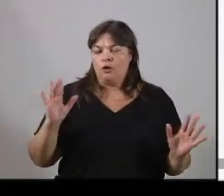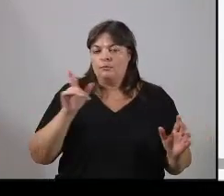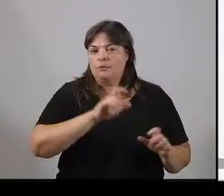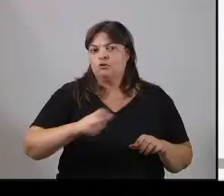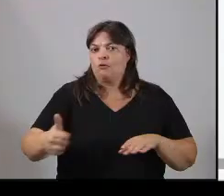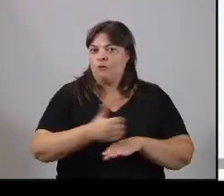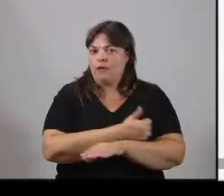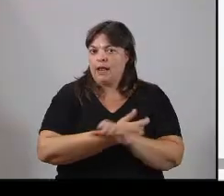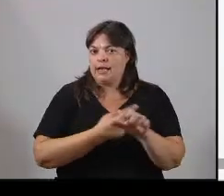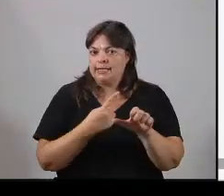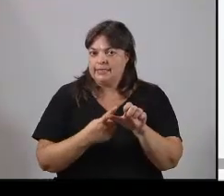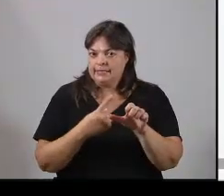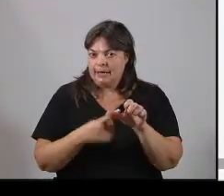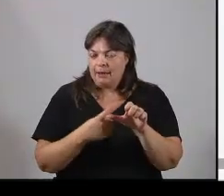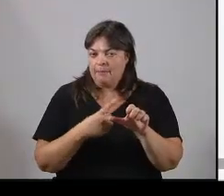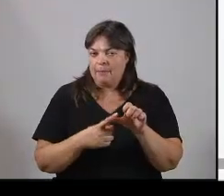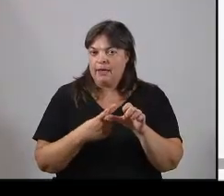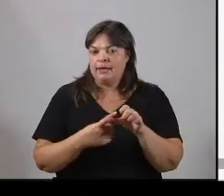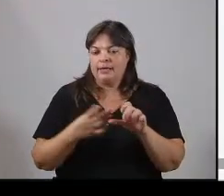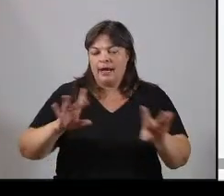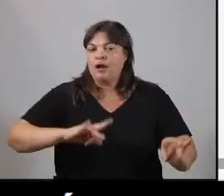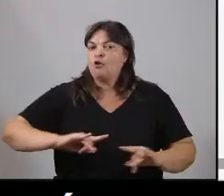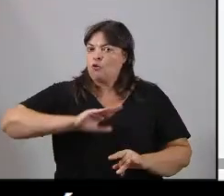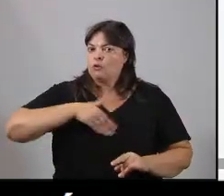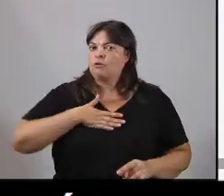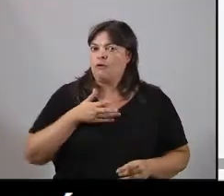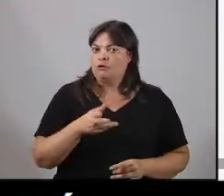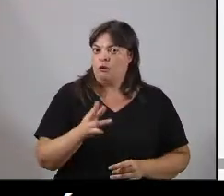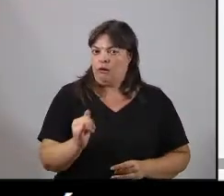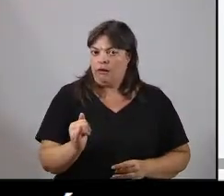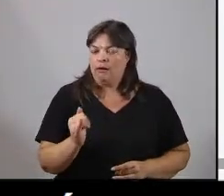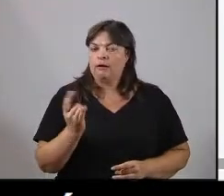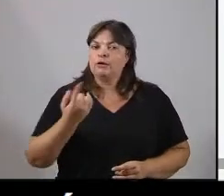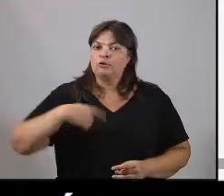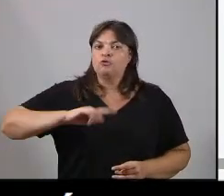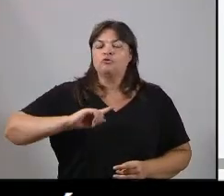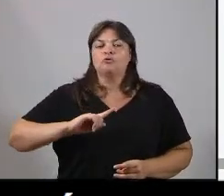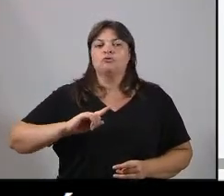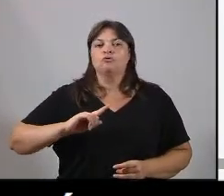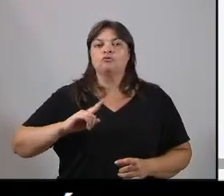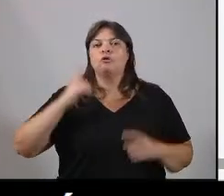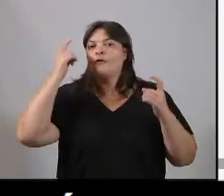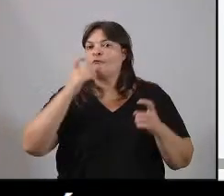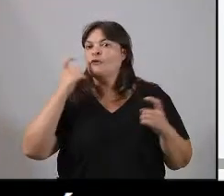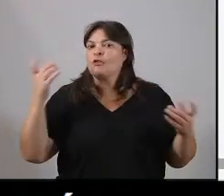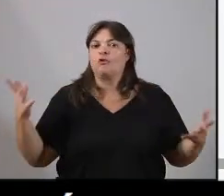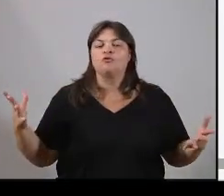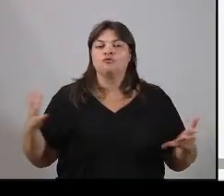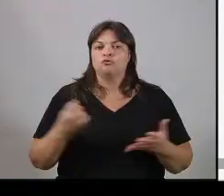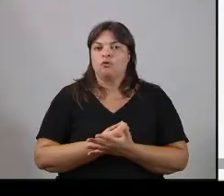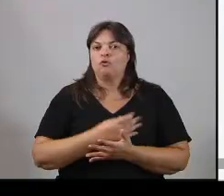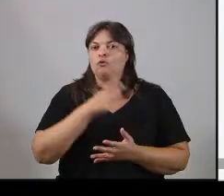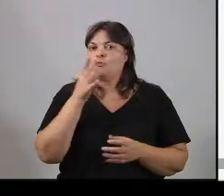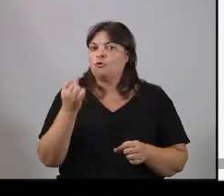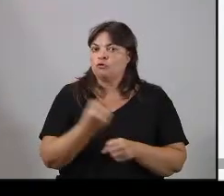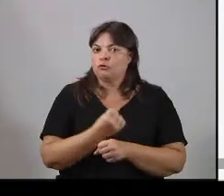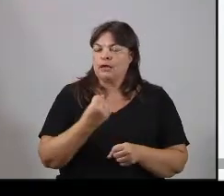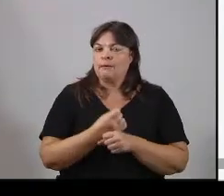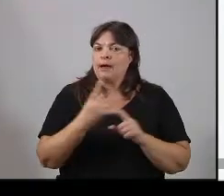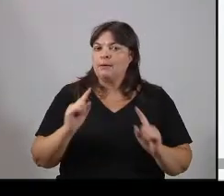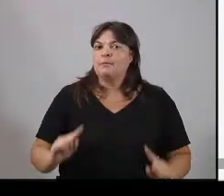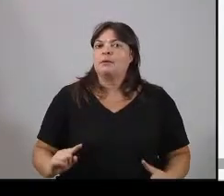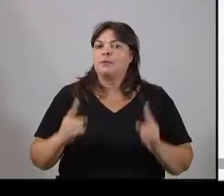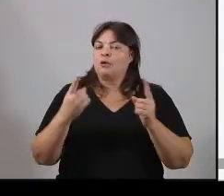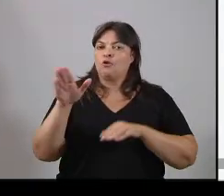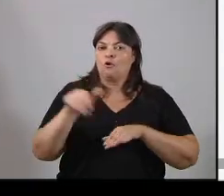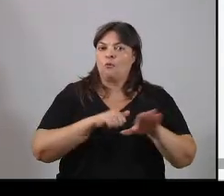extremeños y a las que tiene derecho nuestra región. Y ahí vamos a redoblar todos los esfuerzos, a trabajar desde el primer momento. La